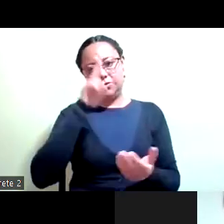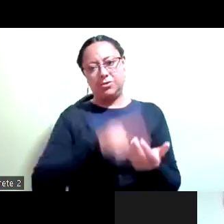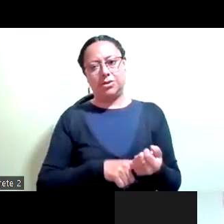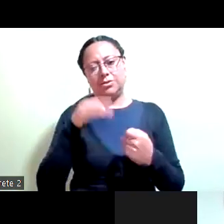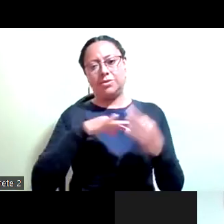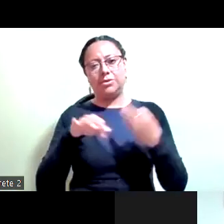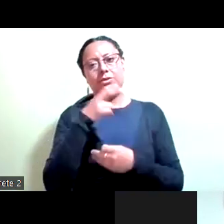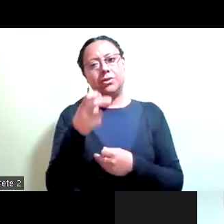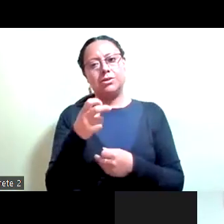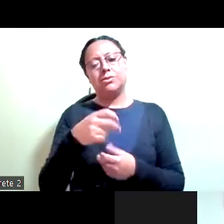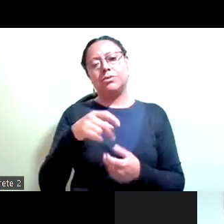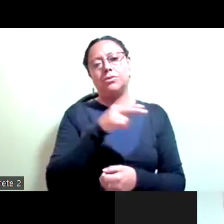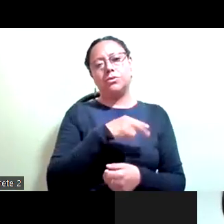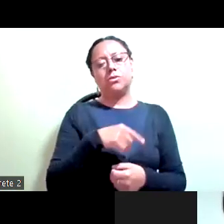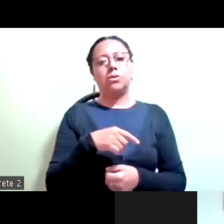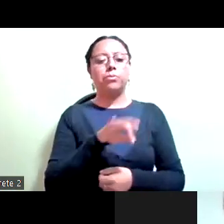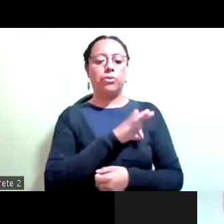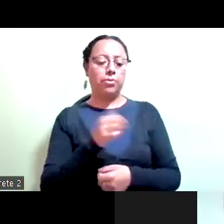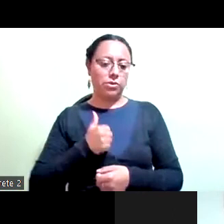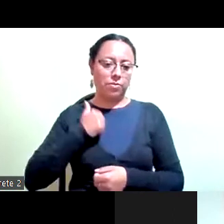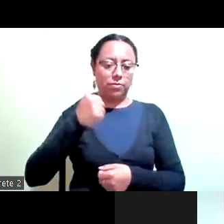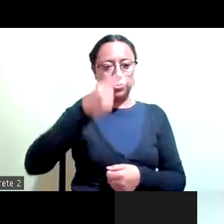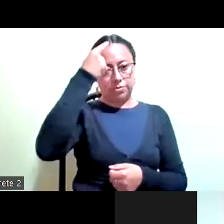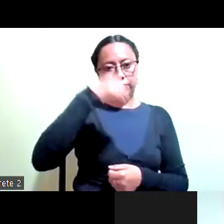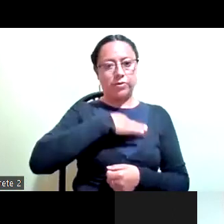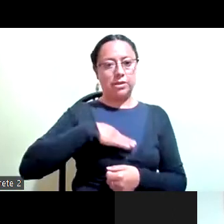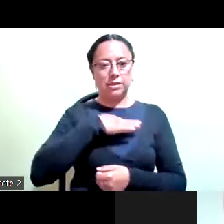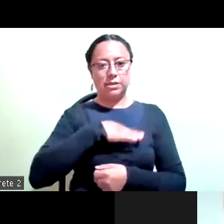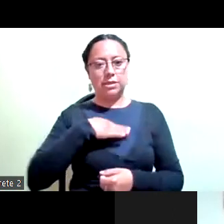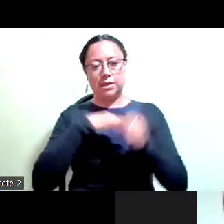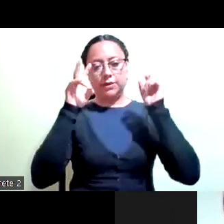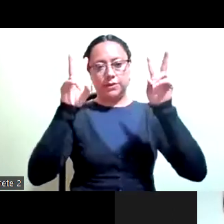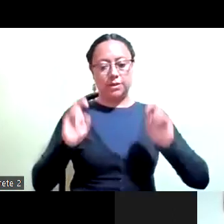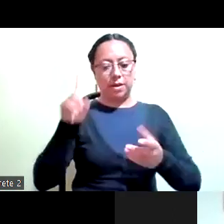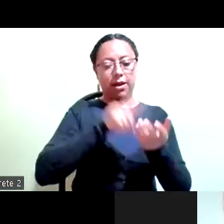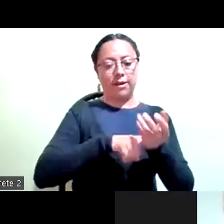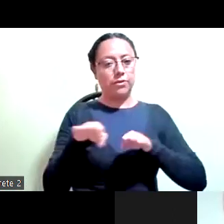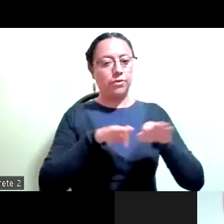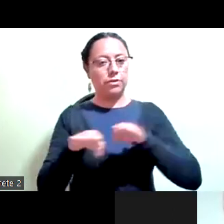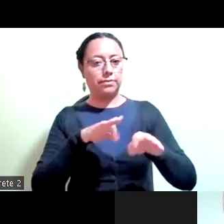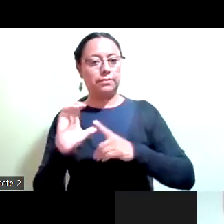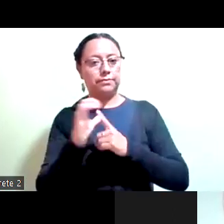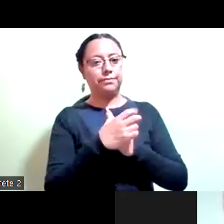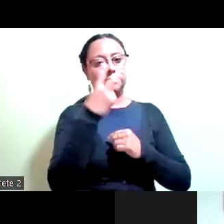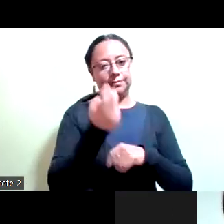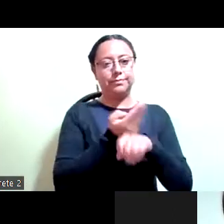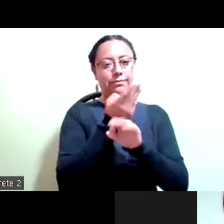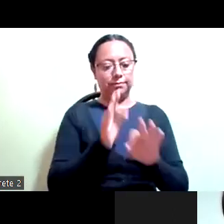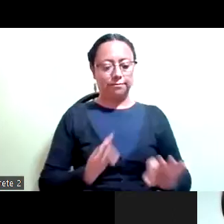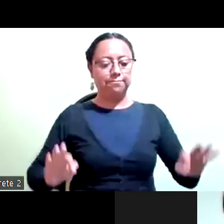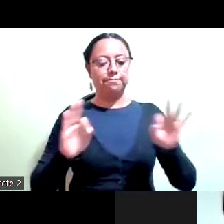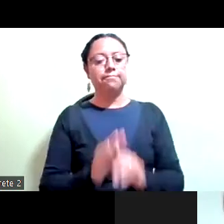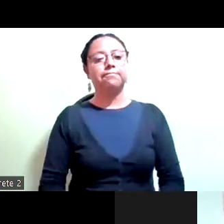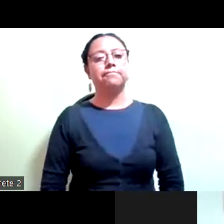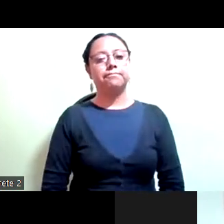aprovechar para felicitar el tema de que ya se retomen todo el tema del trabajo de la comisión. Eso es lo realmente importante.